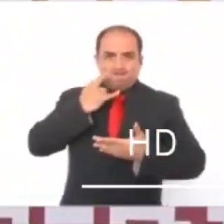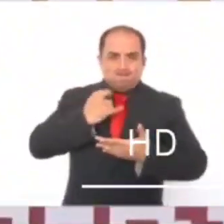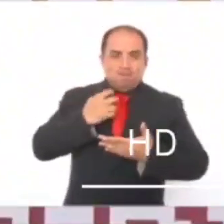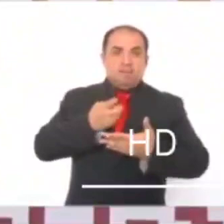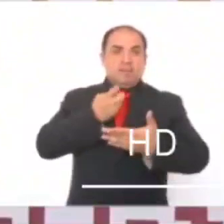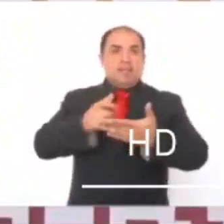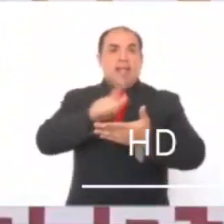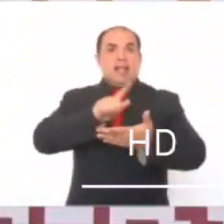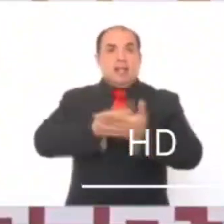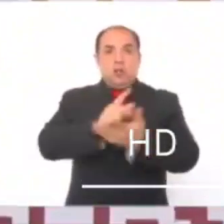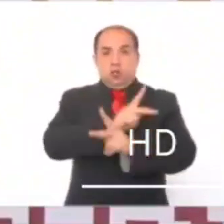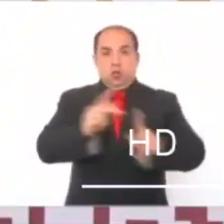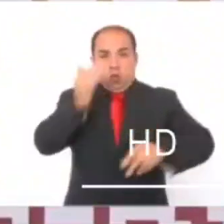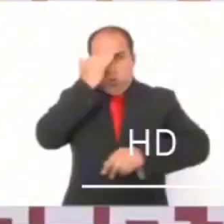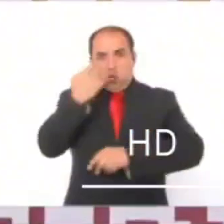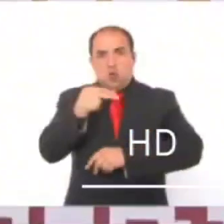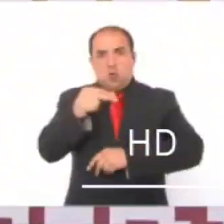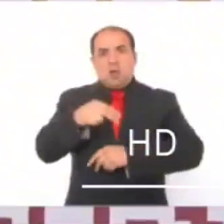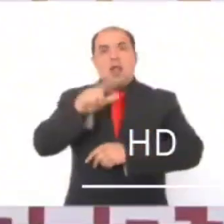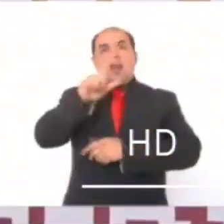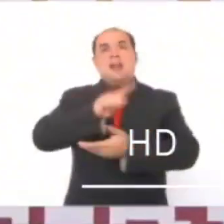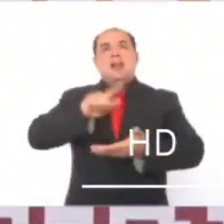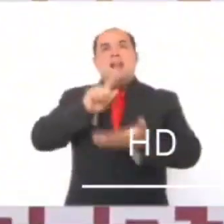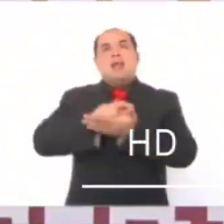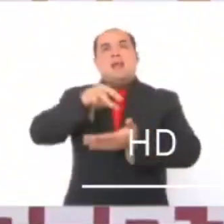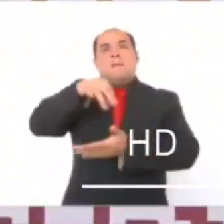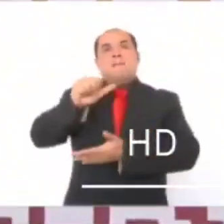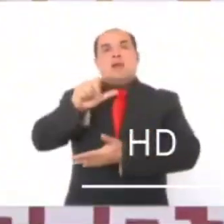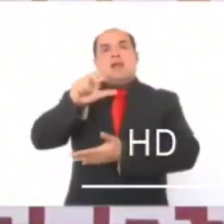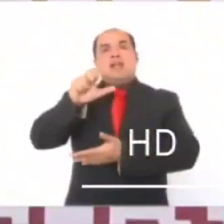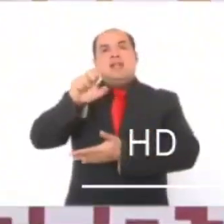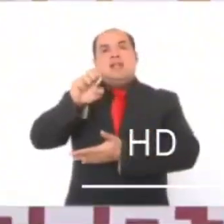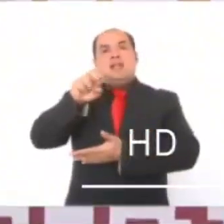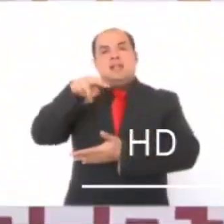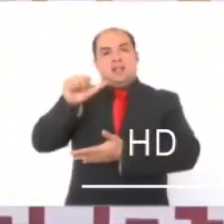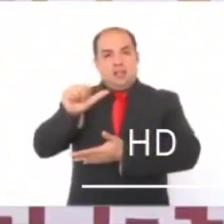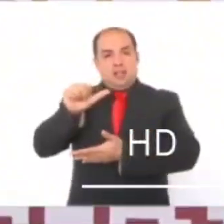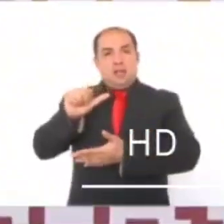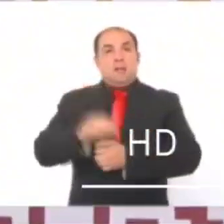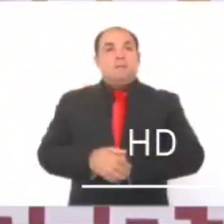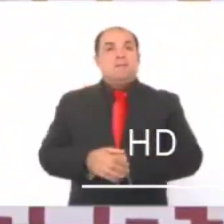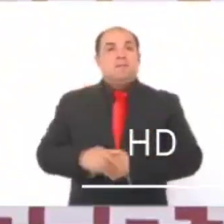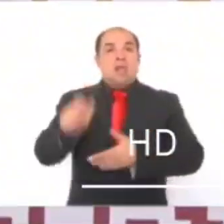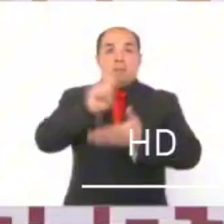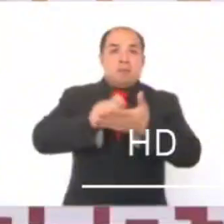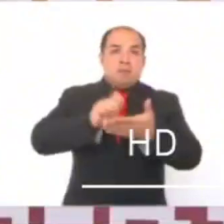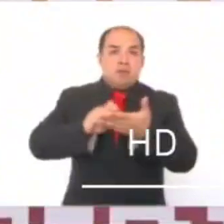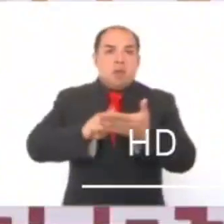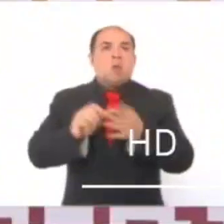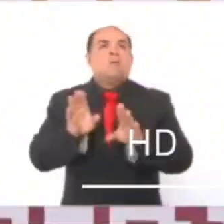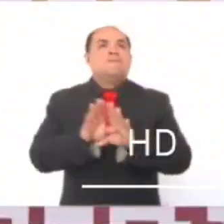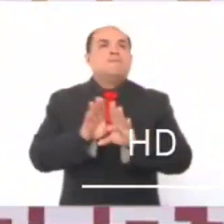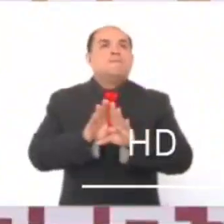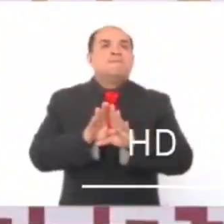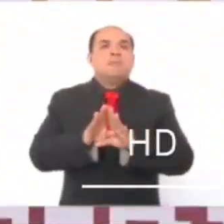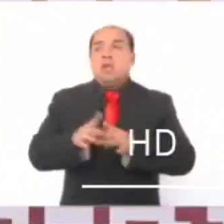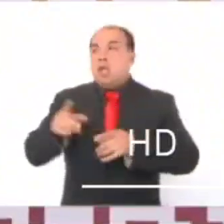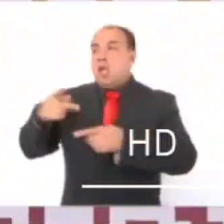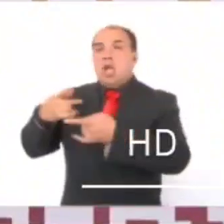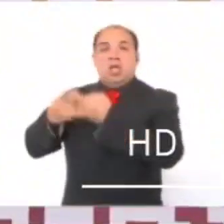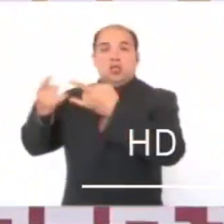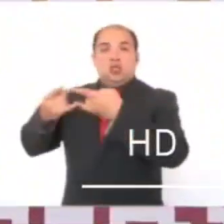Esta ley que conocen ustedes como Ley Malena, la construimos escuchando las historias de